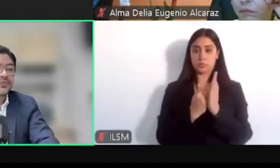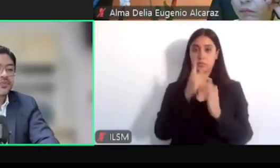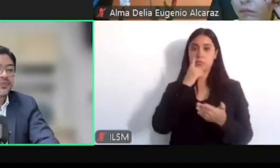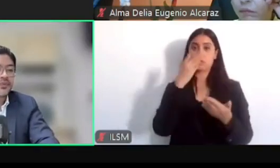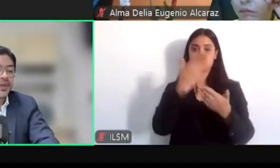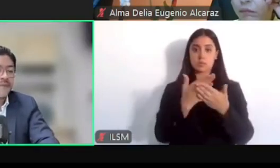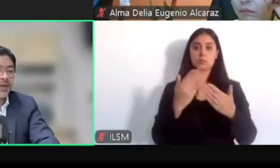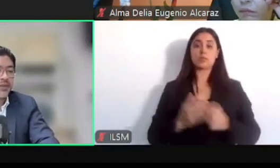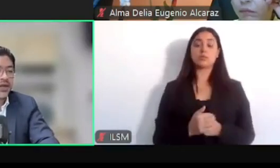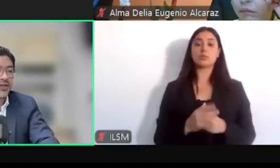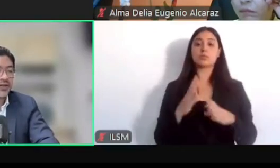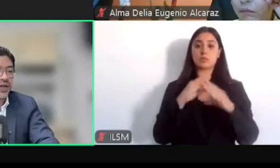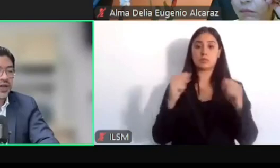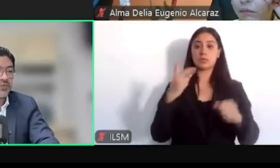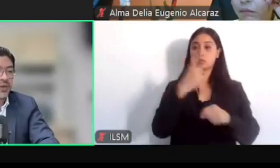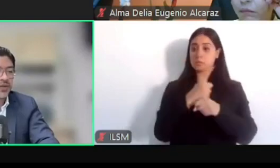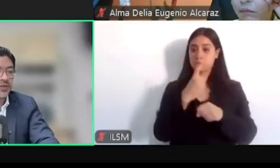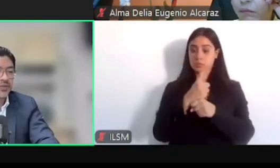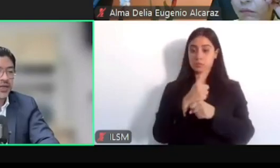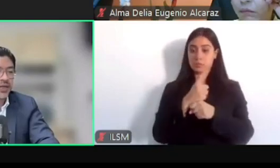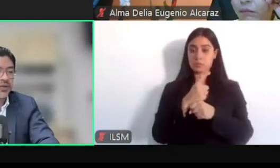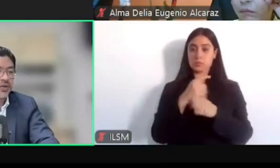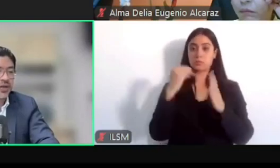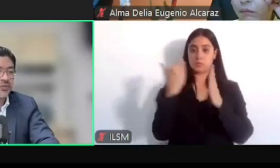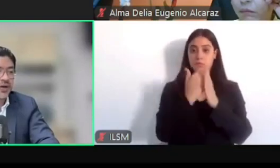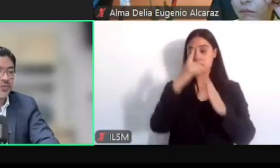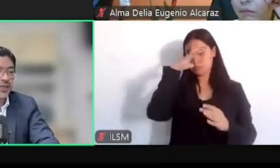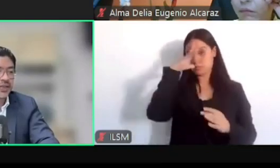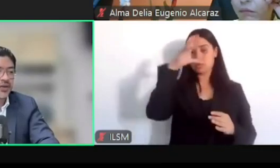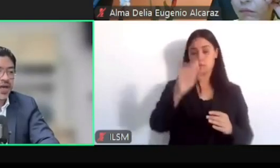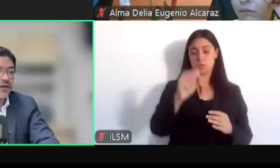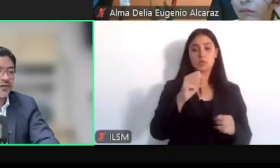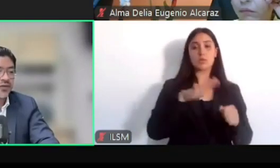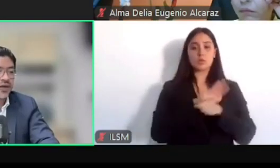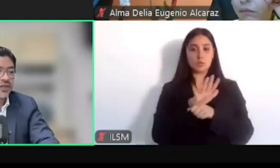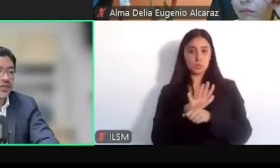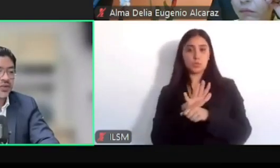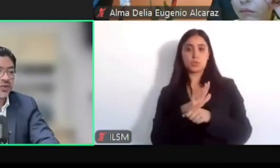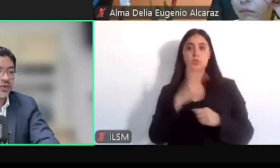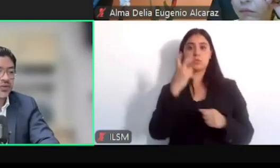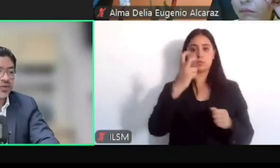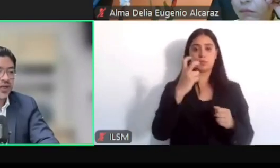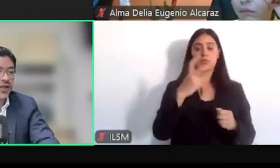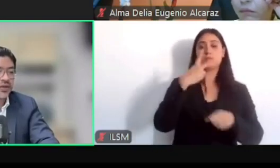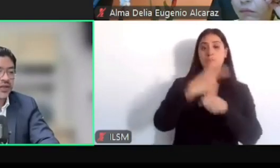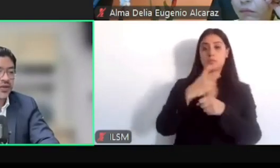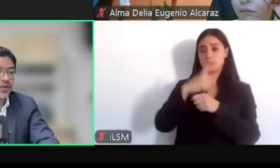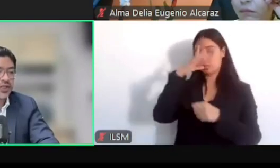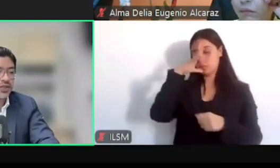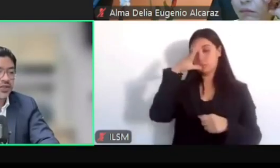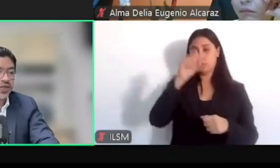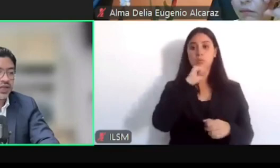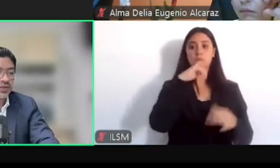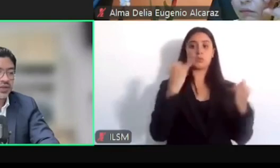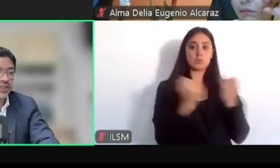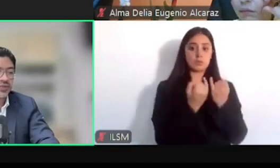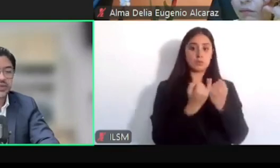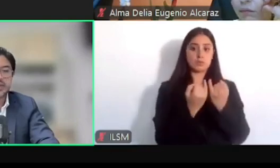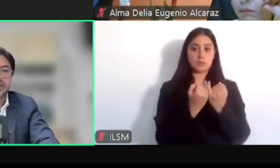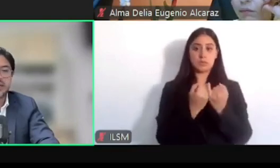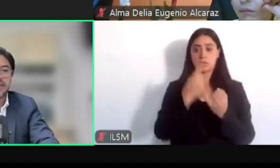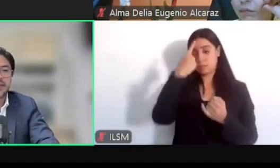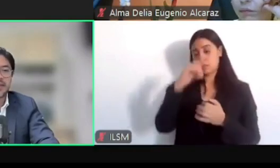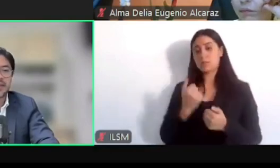resolutivos primero es fundado el primer concepto de agravio hecho valer por la parte actora e infundado el segundo concepto de agravio en términos de las consideraciones